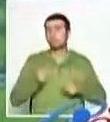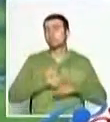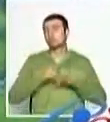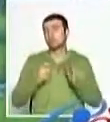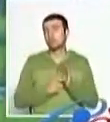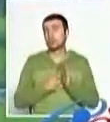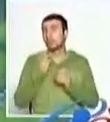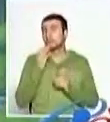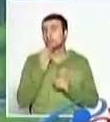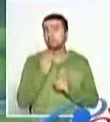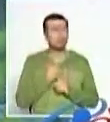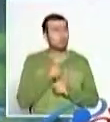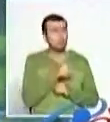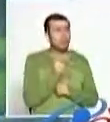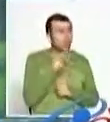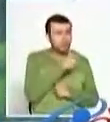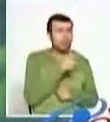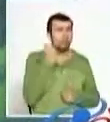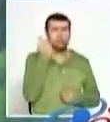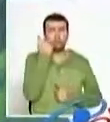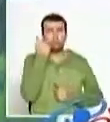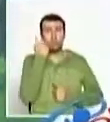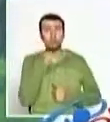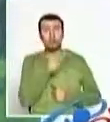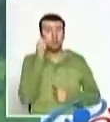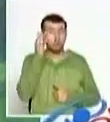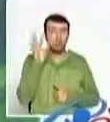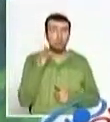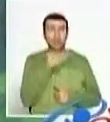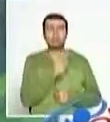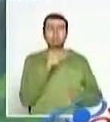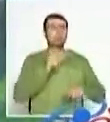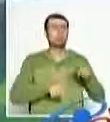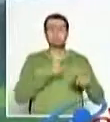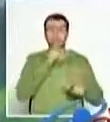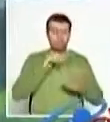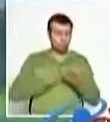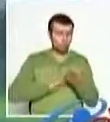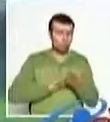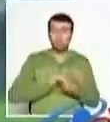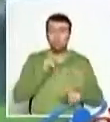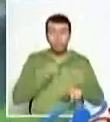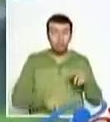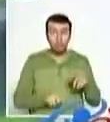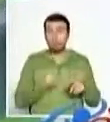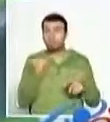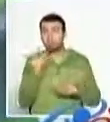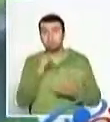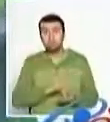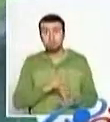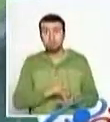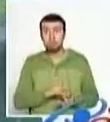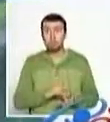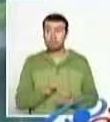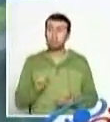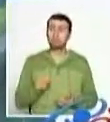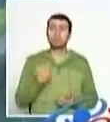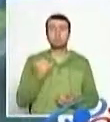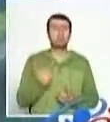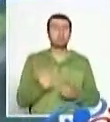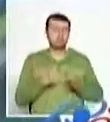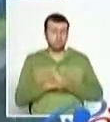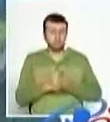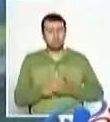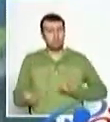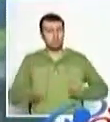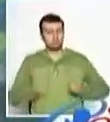hay enfermedad que sea para nosotros vedada, que no seamos capaces, porque podemos preparar el organismo para responder muy